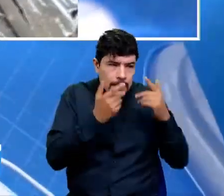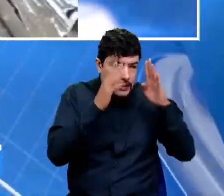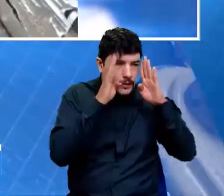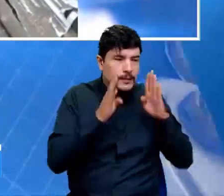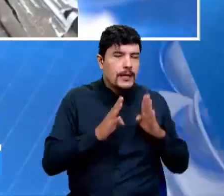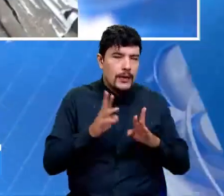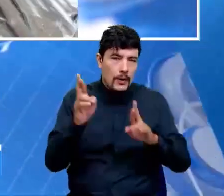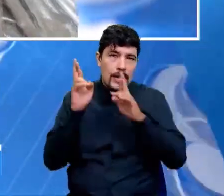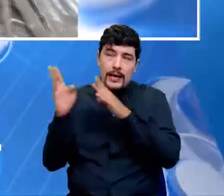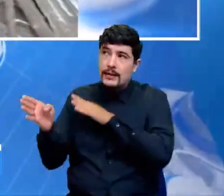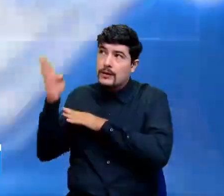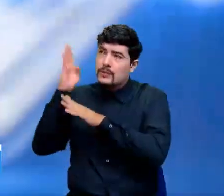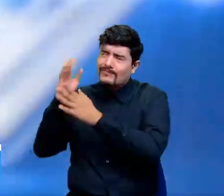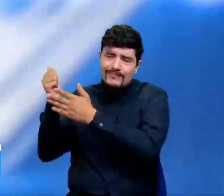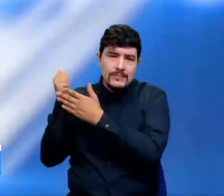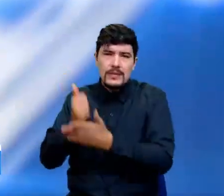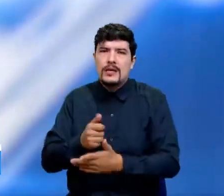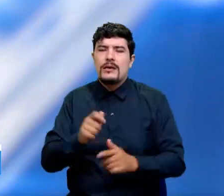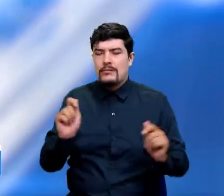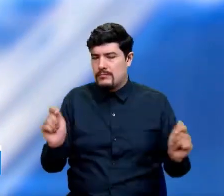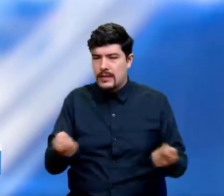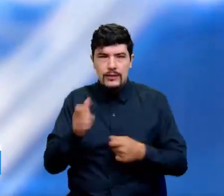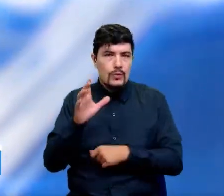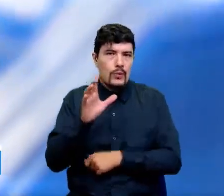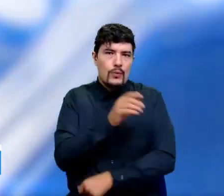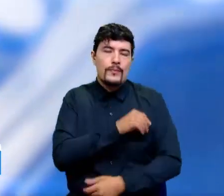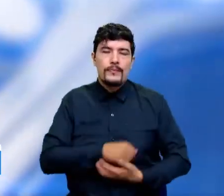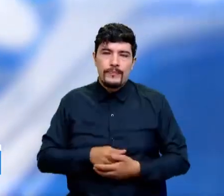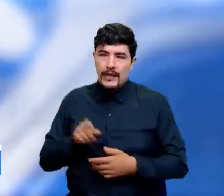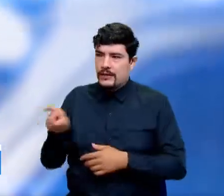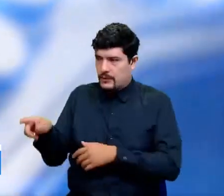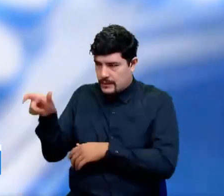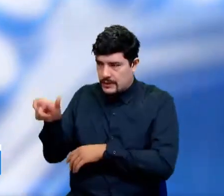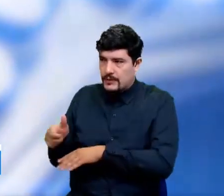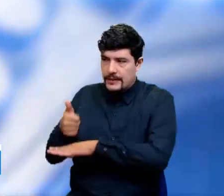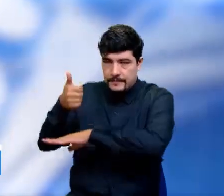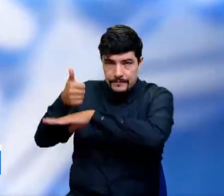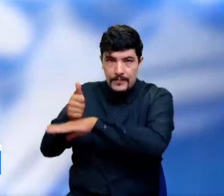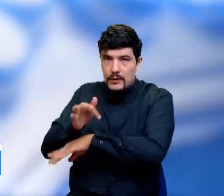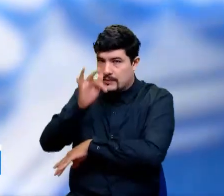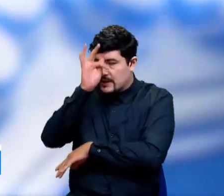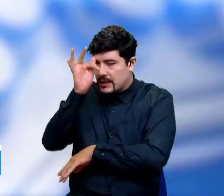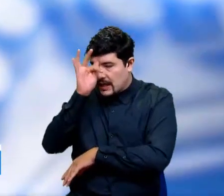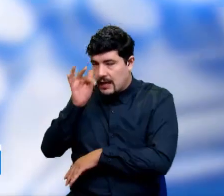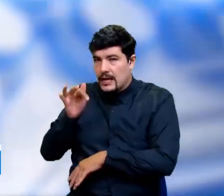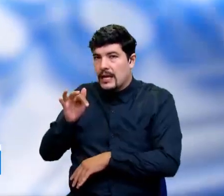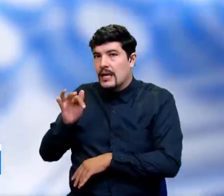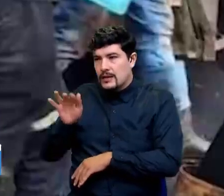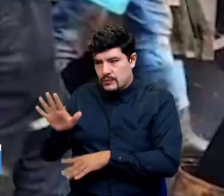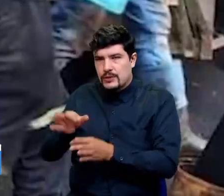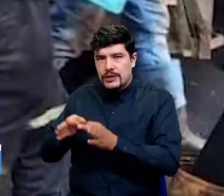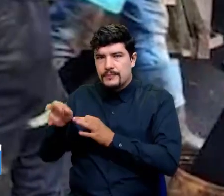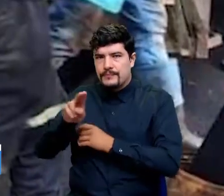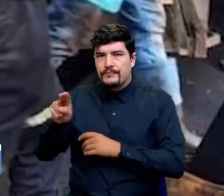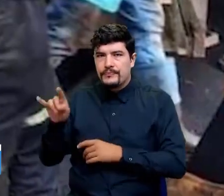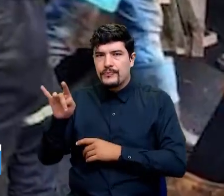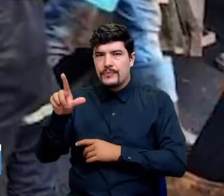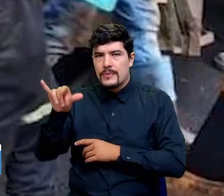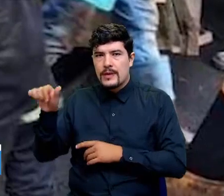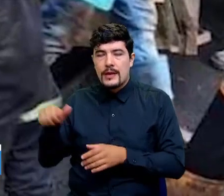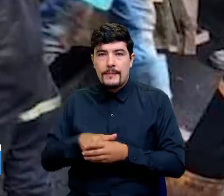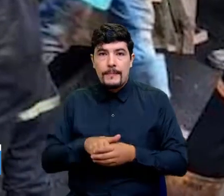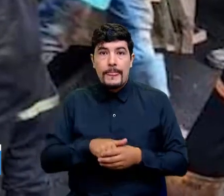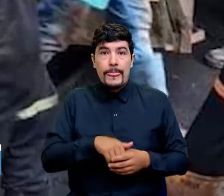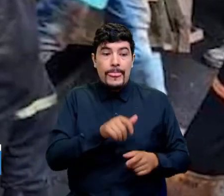posible. Muchas gracias, Wilmer. Él es el gerente del Hospital Juan Luis Londoño del municipio de El Zulia. Otro dato es que los mineros oscilan